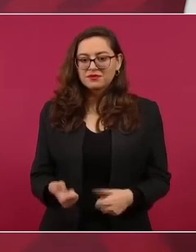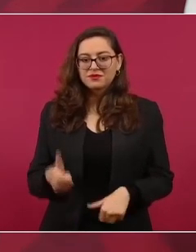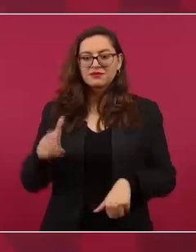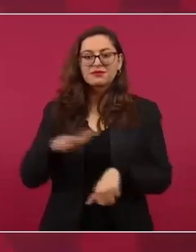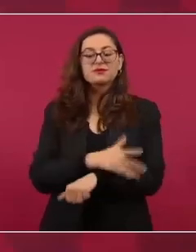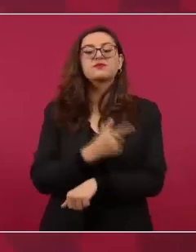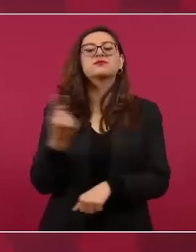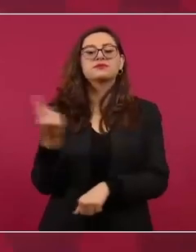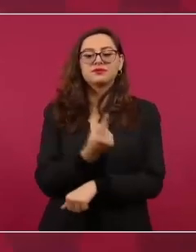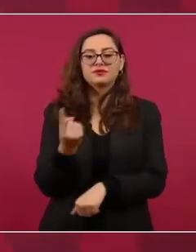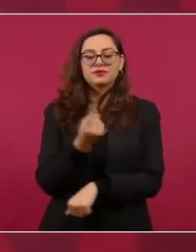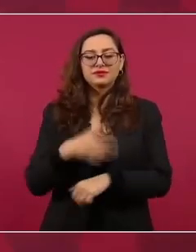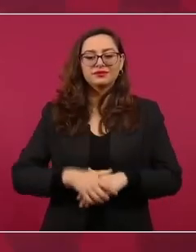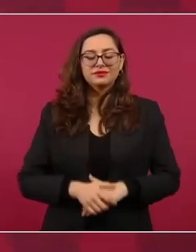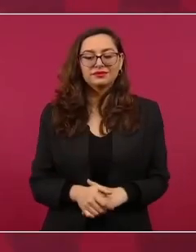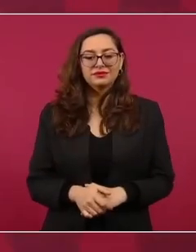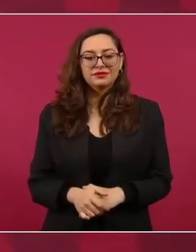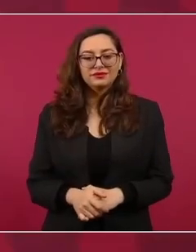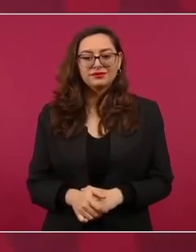porque no hay